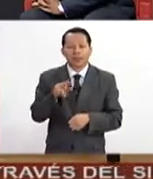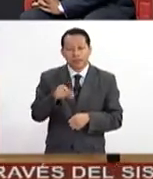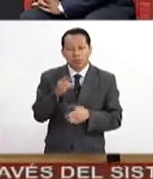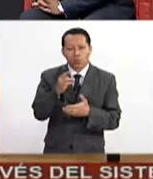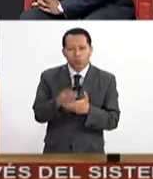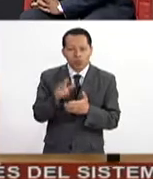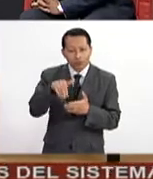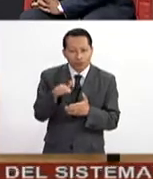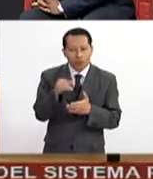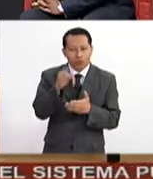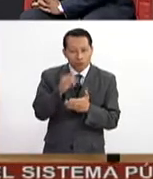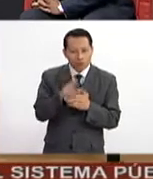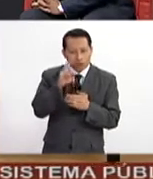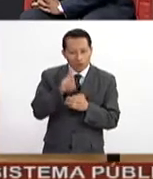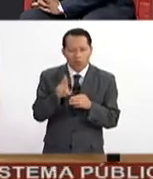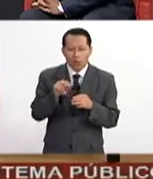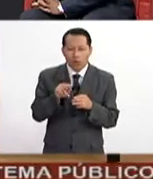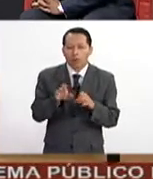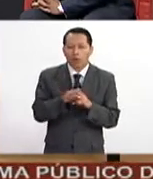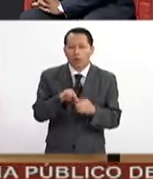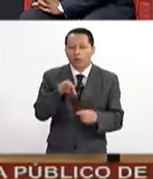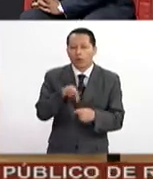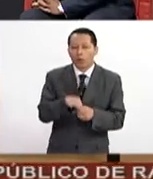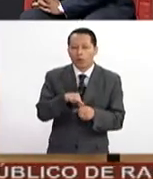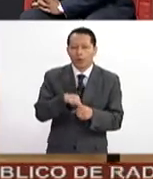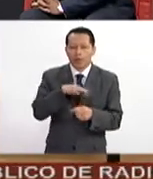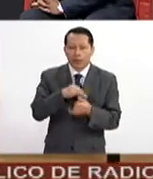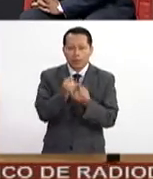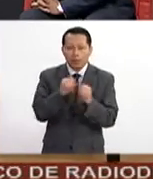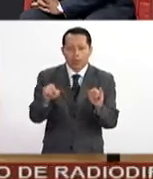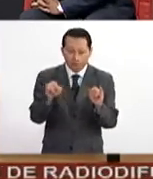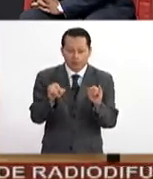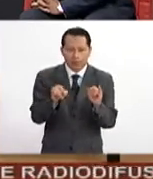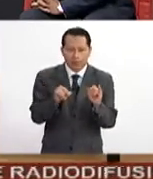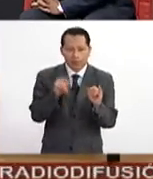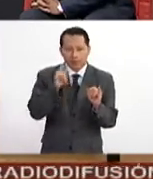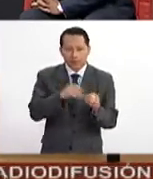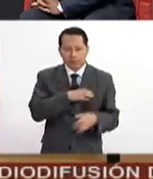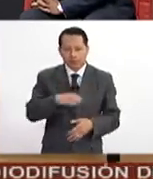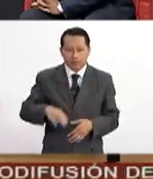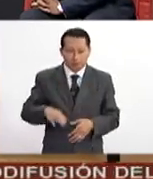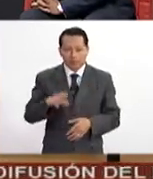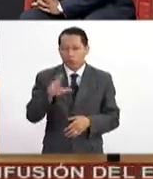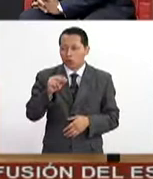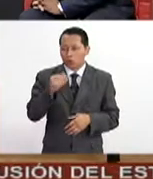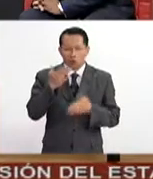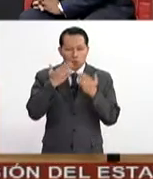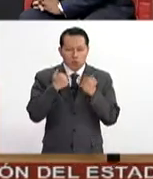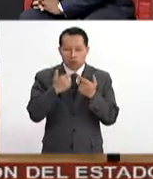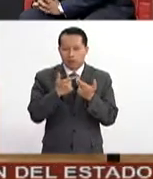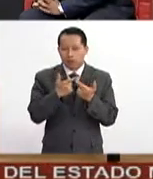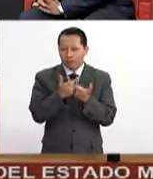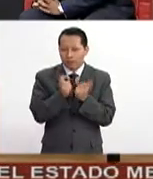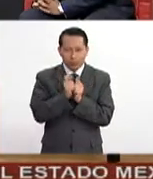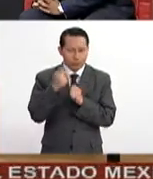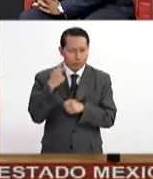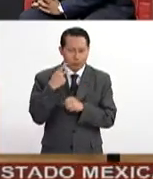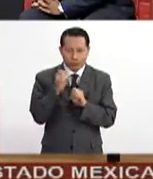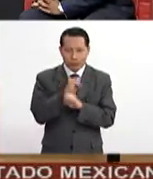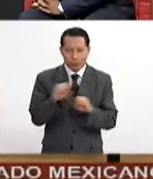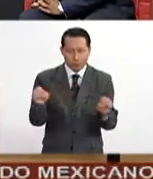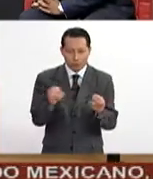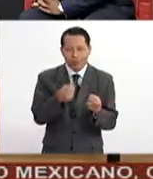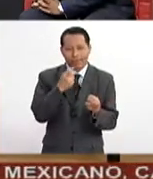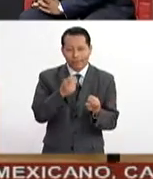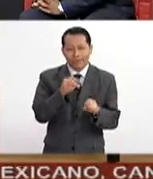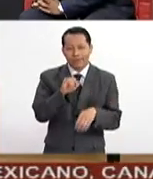lo que llama la atención aquí, sino que voten por un independiente, por un candidato que no tiene partido, y eso sí